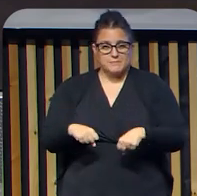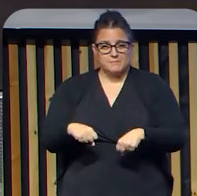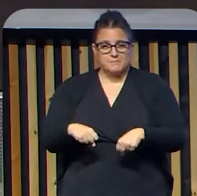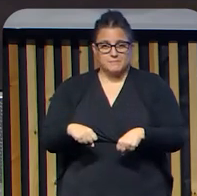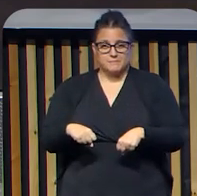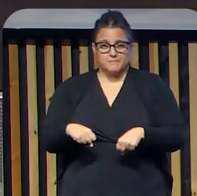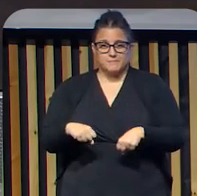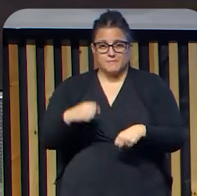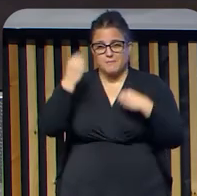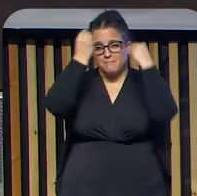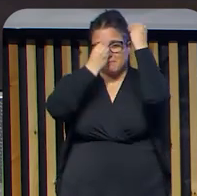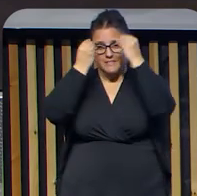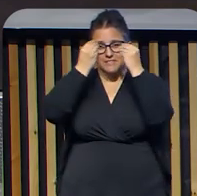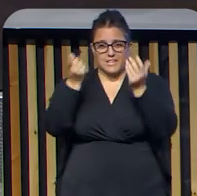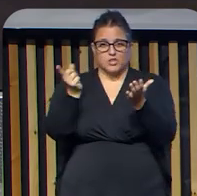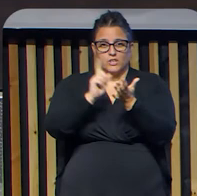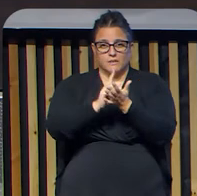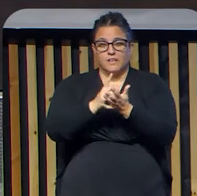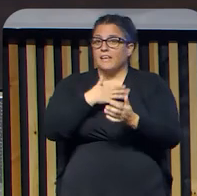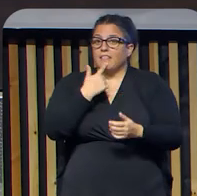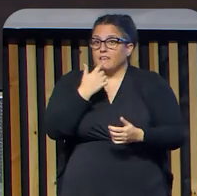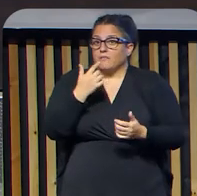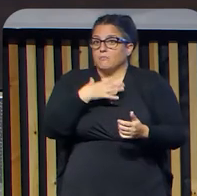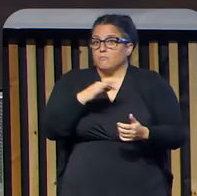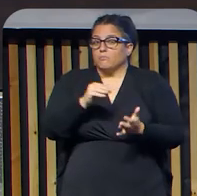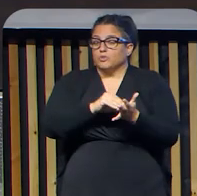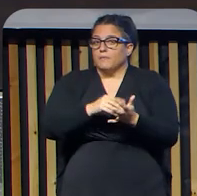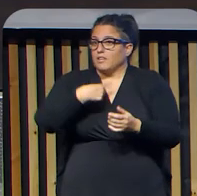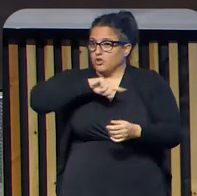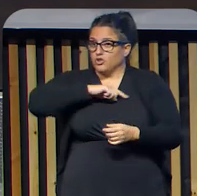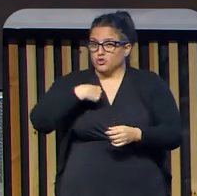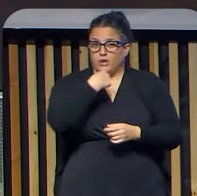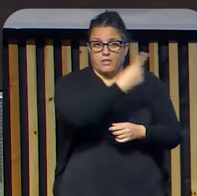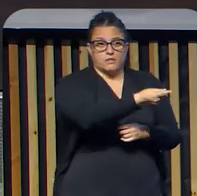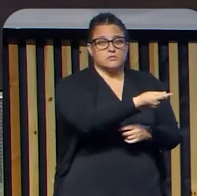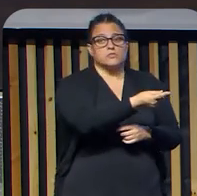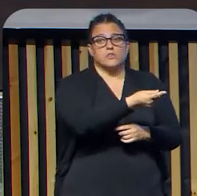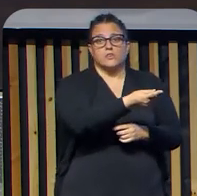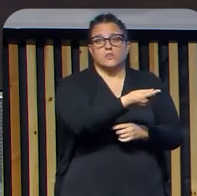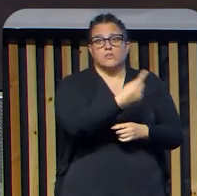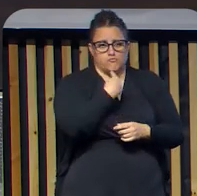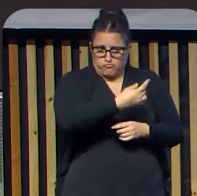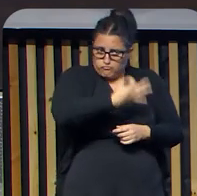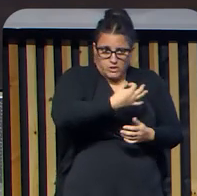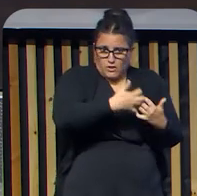te hacen de todo caso es decir el comparto totalmente la idea de que el test de usuario